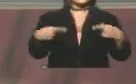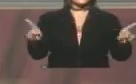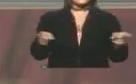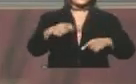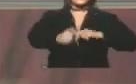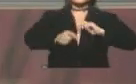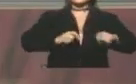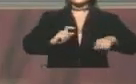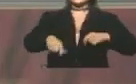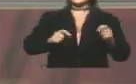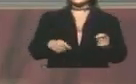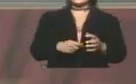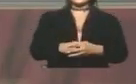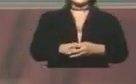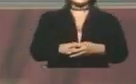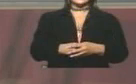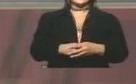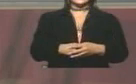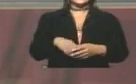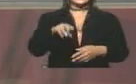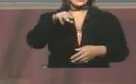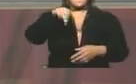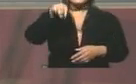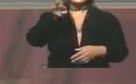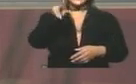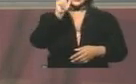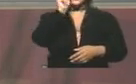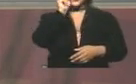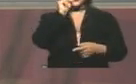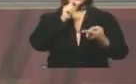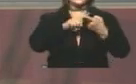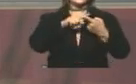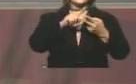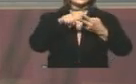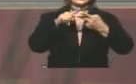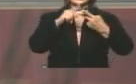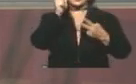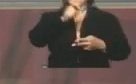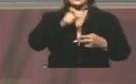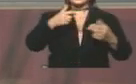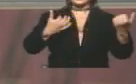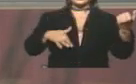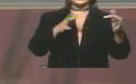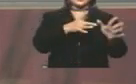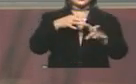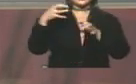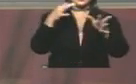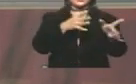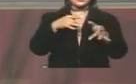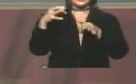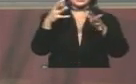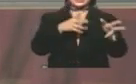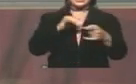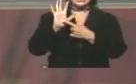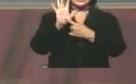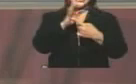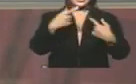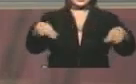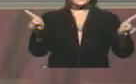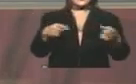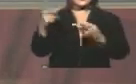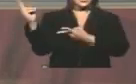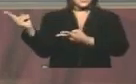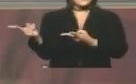del joropo tuyero, nada más y nada menos que con Mario Díaz y con Yustardi Laza en el arpa, pues a presentar a nuestra